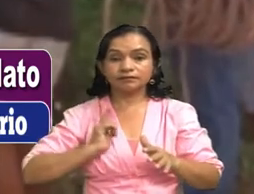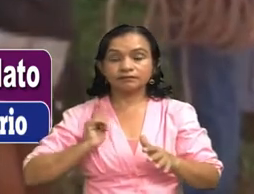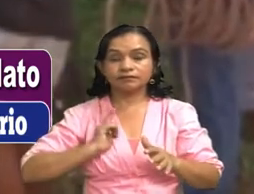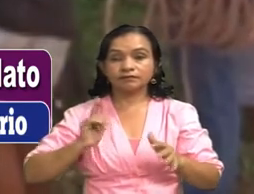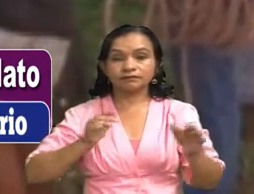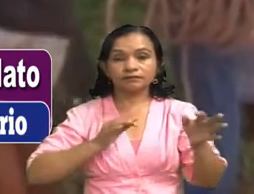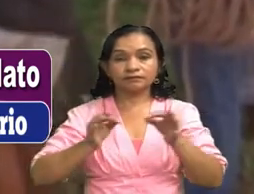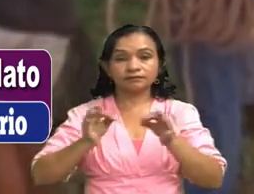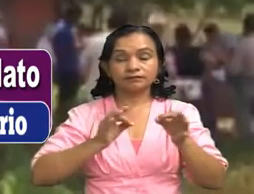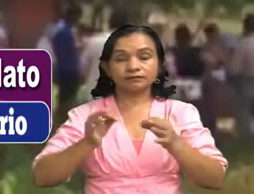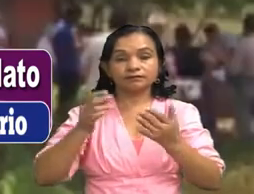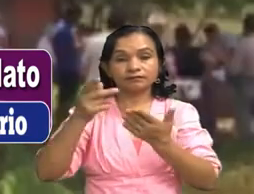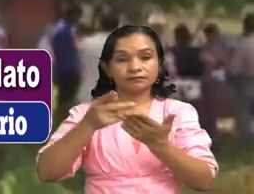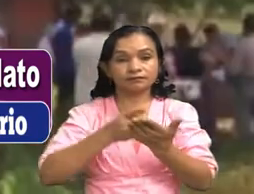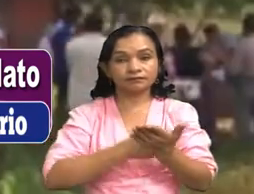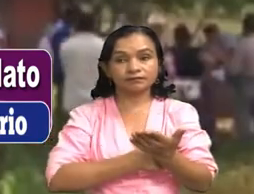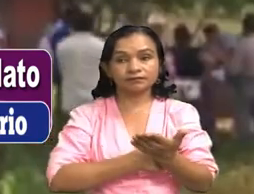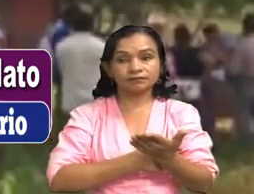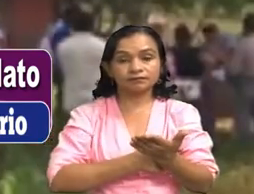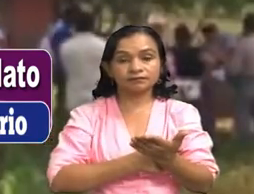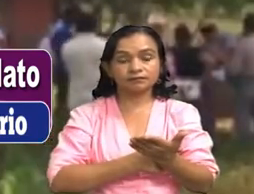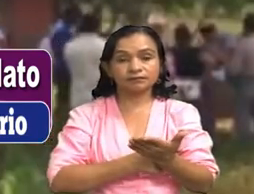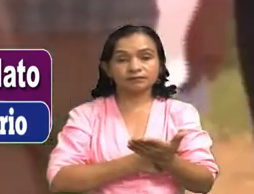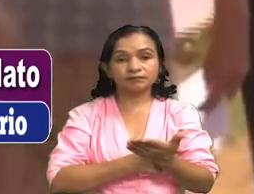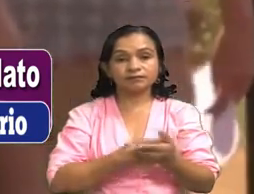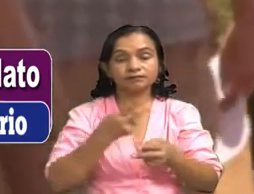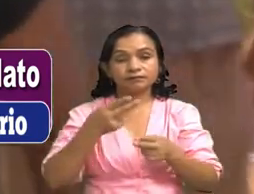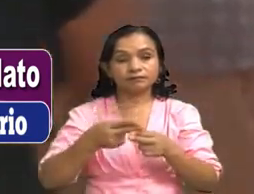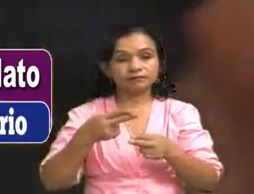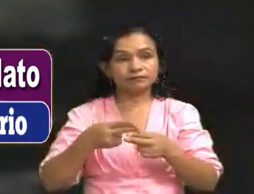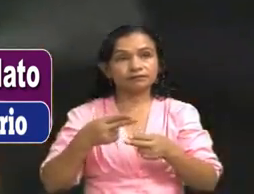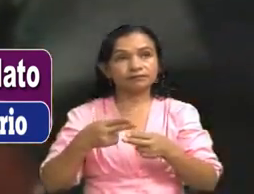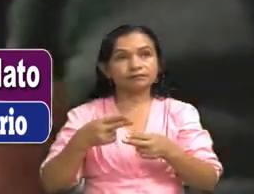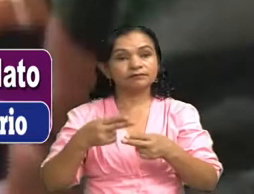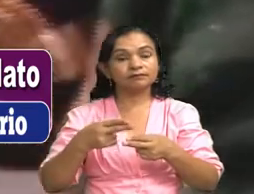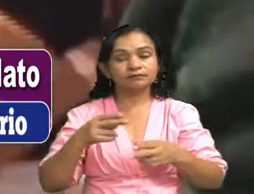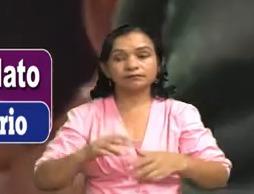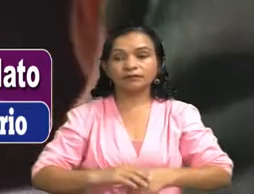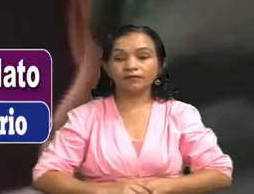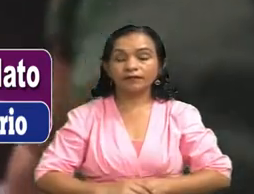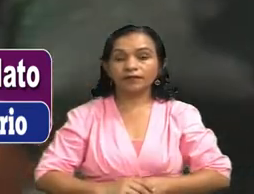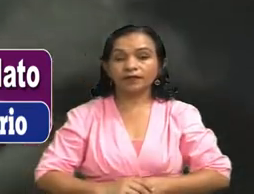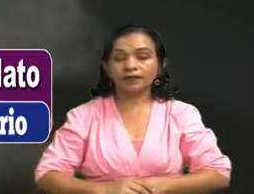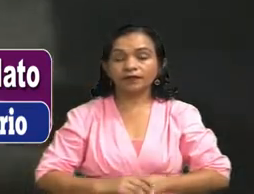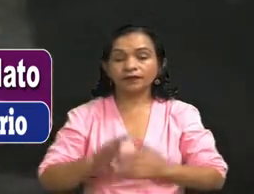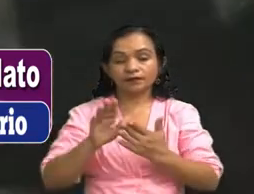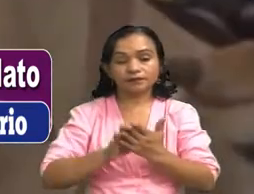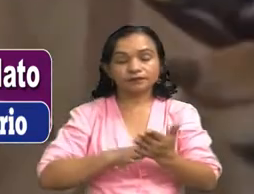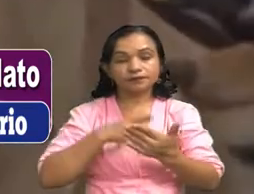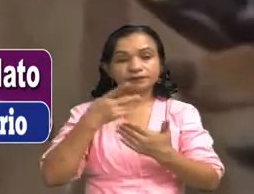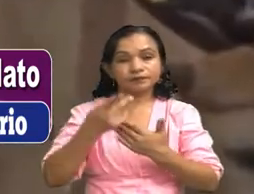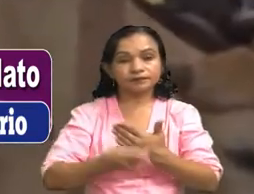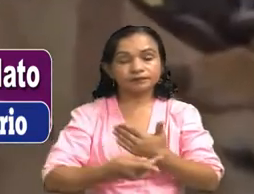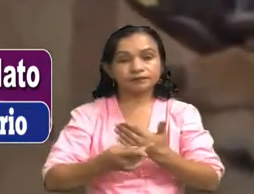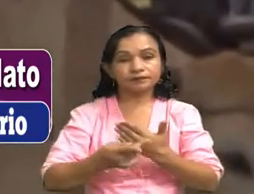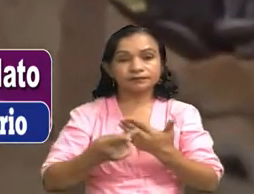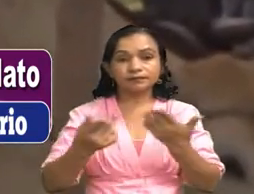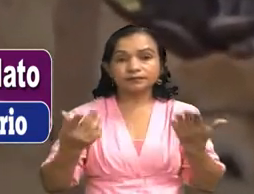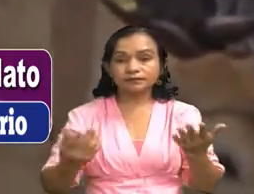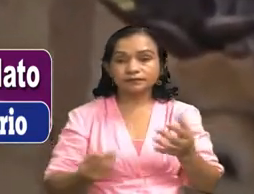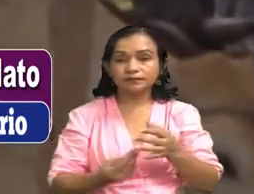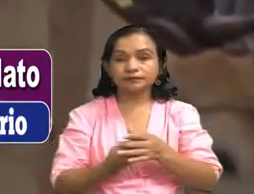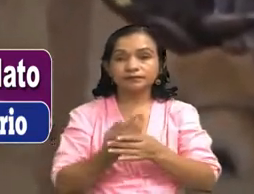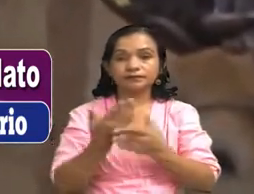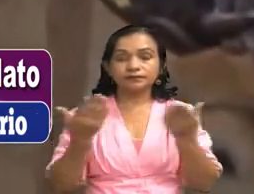de que había un proyecto que se llamaba programa productivo